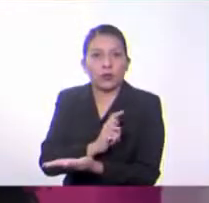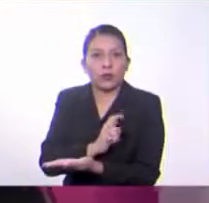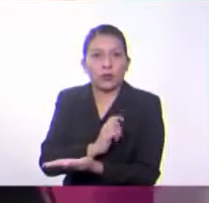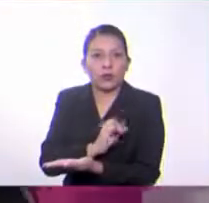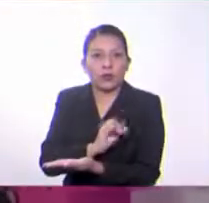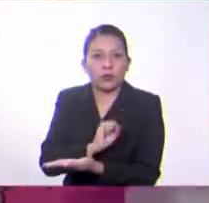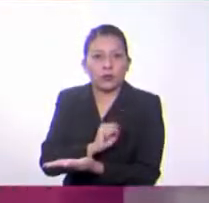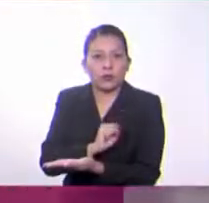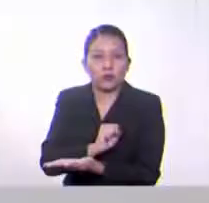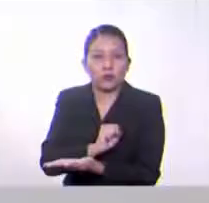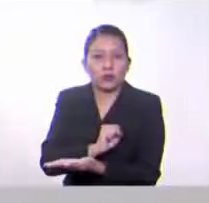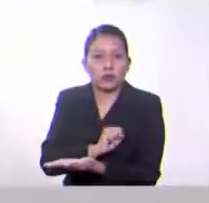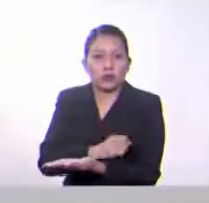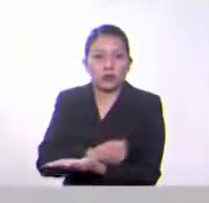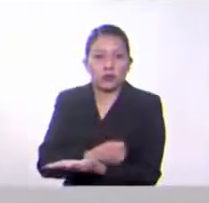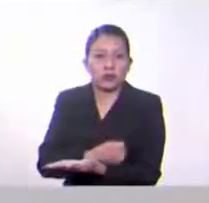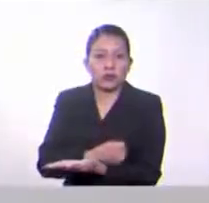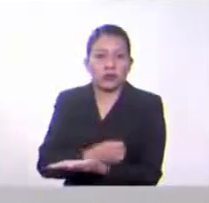Vamos a